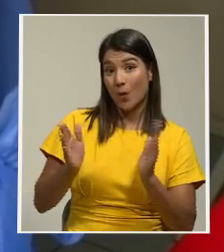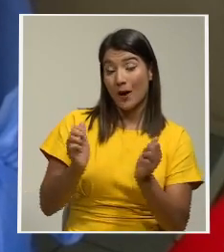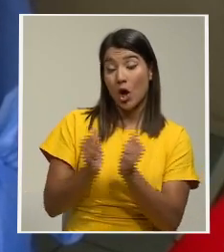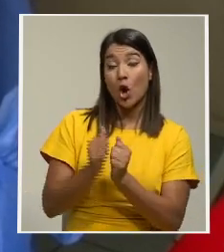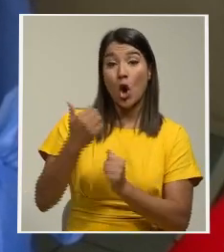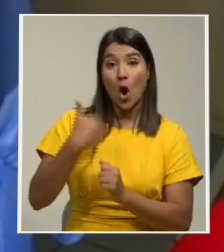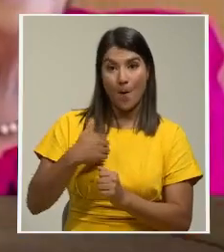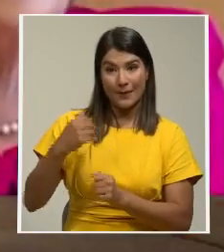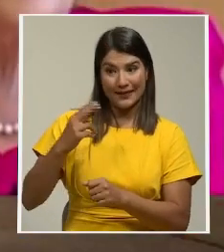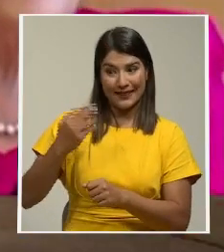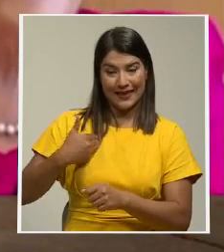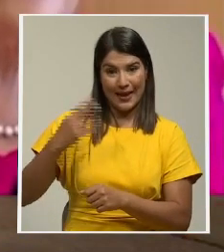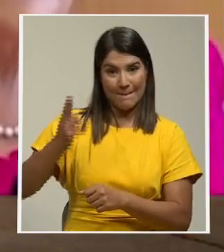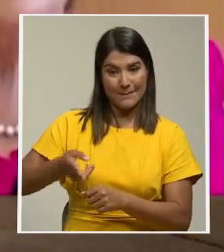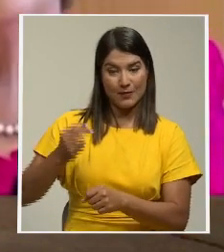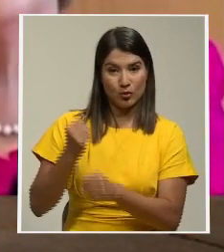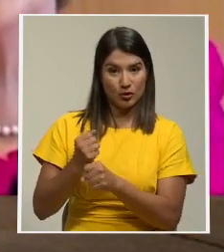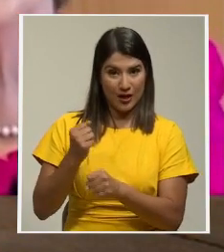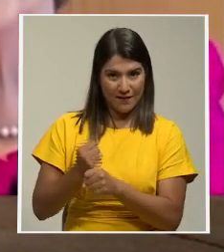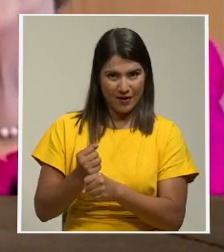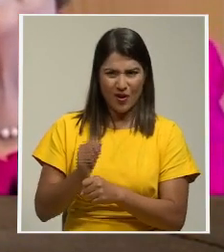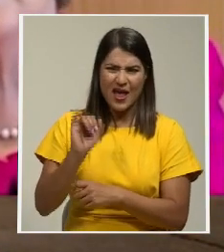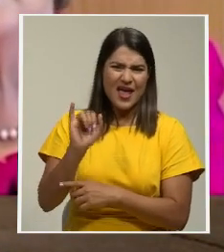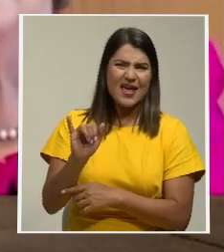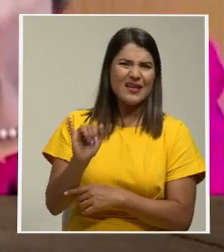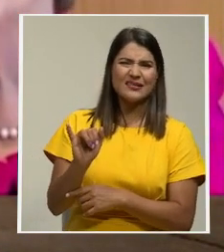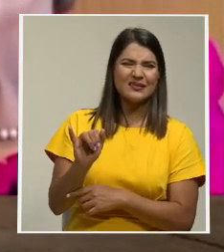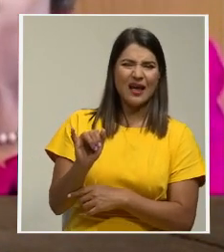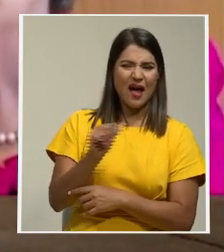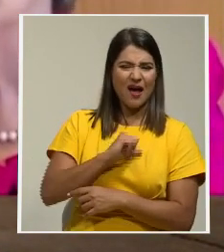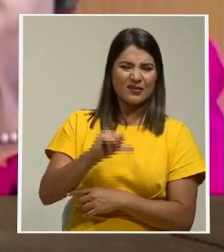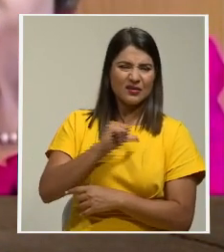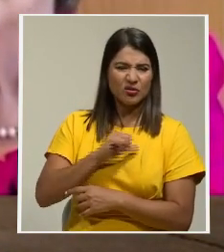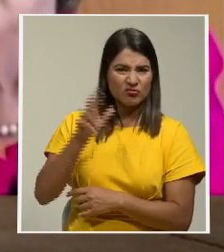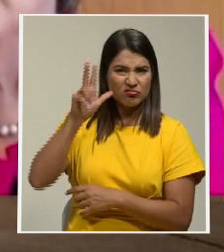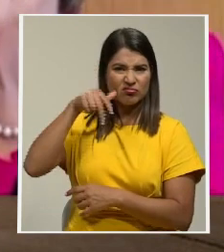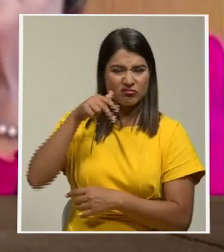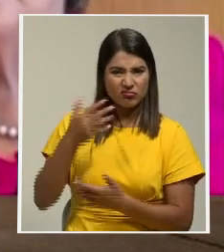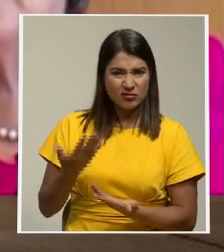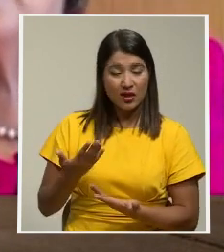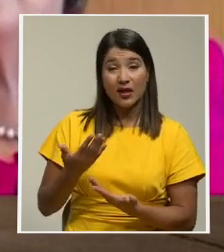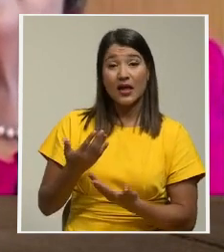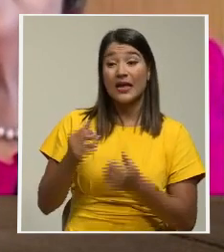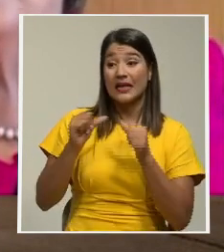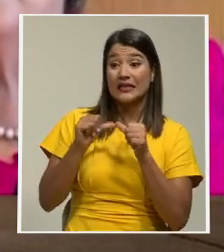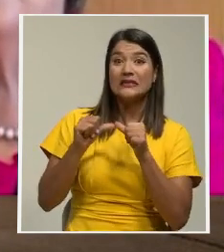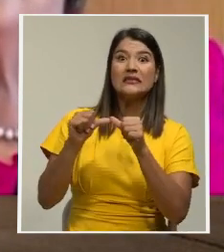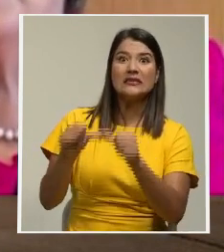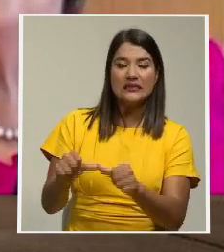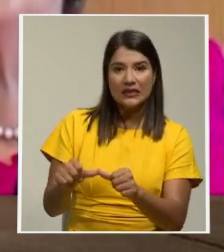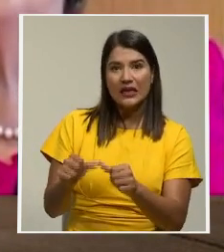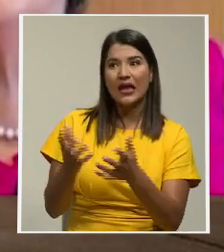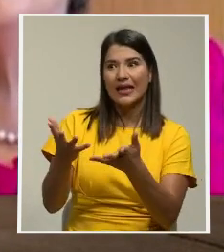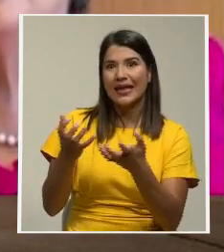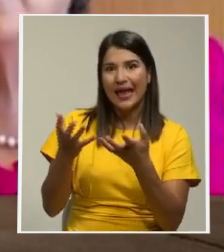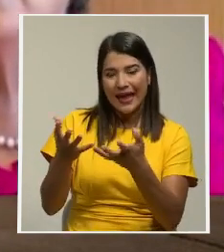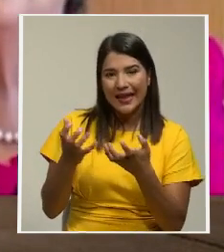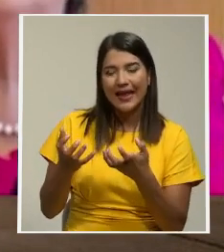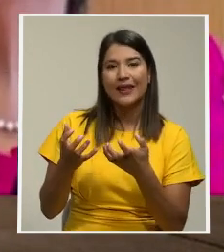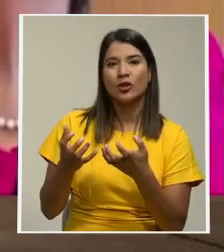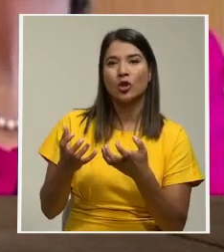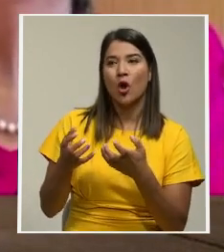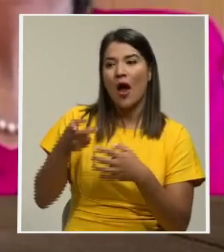sector. Estos patrones culturales patriarcales que se expresan en la persistencia y la agudización de la